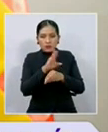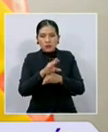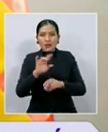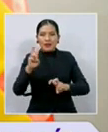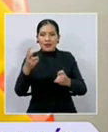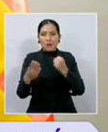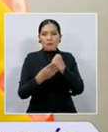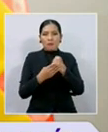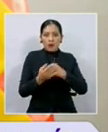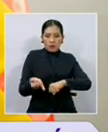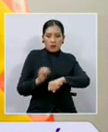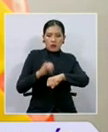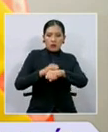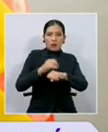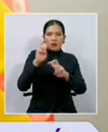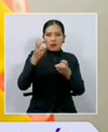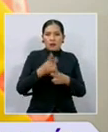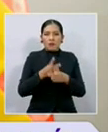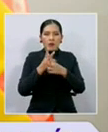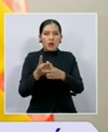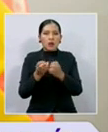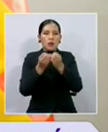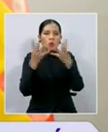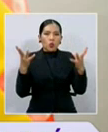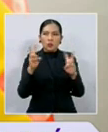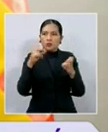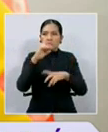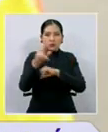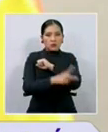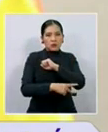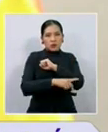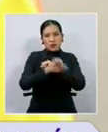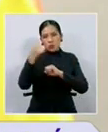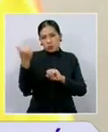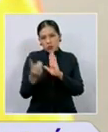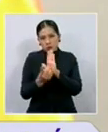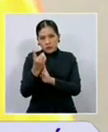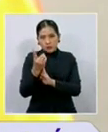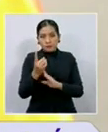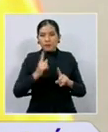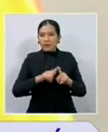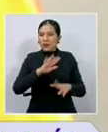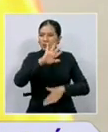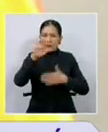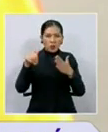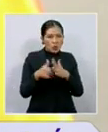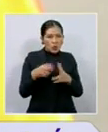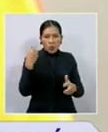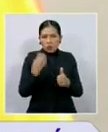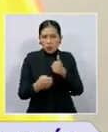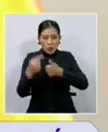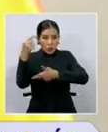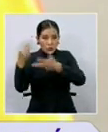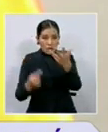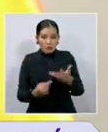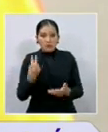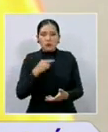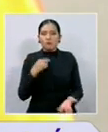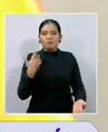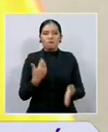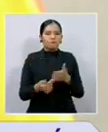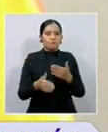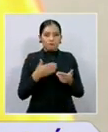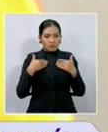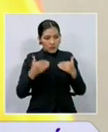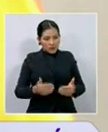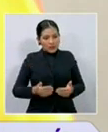interés, especialmente en los países desarrollados. Pese a todo lo que les menciono, hemos retomado el camino